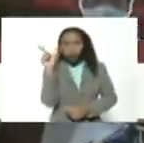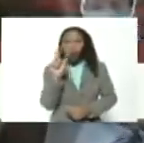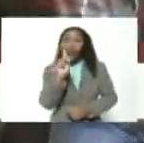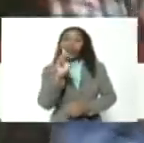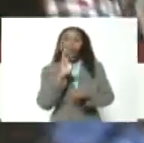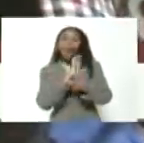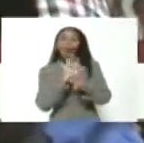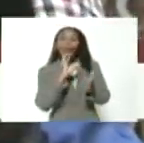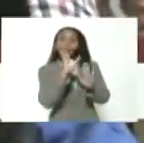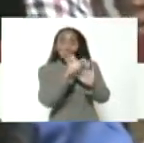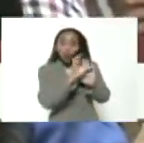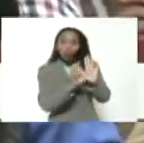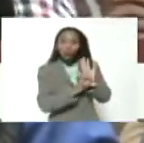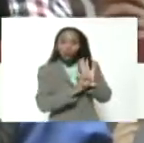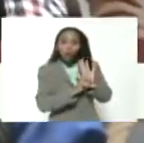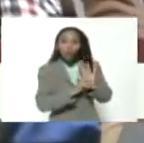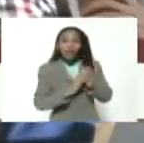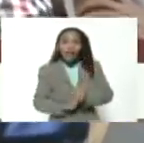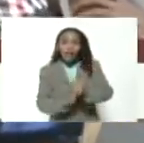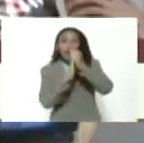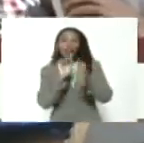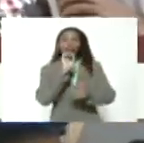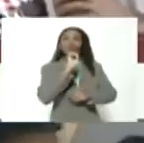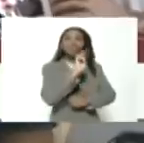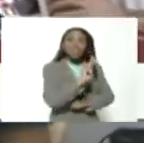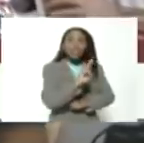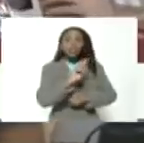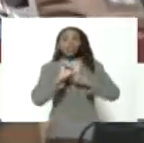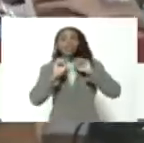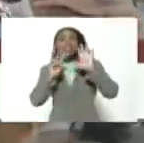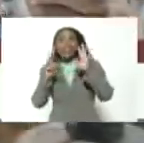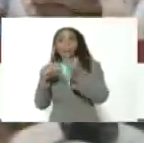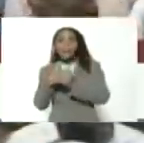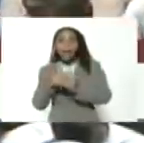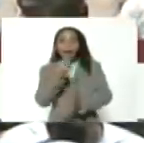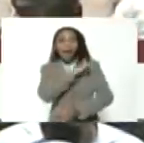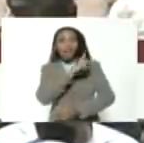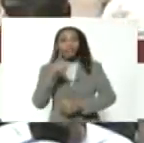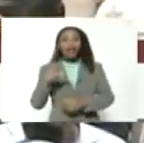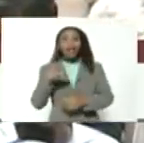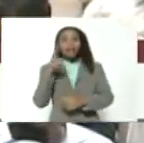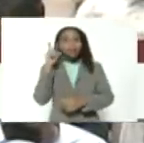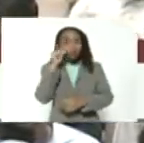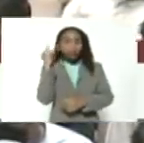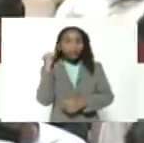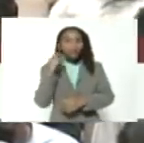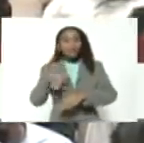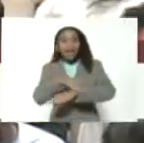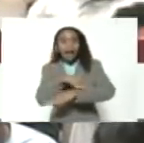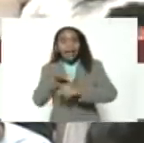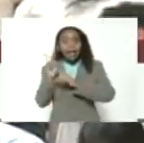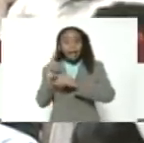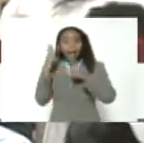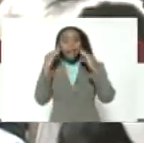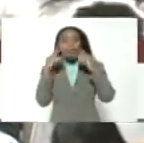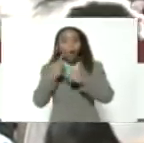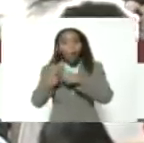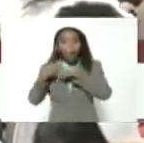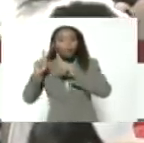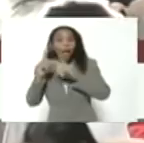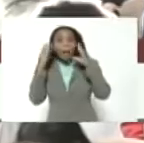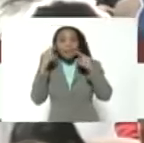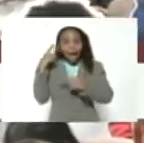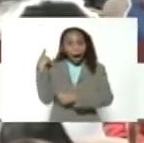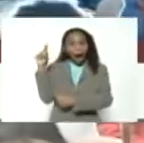de un curso de liderazgo que se dio a 270.000 jefes y jefes de calle. Creemos que esta experiencia, más otras experiencias que